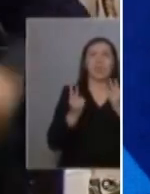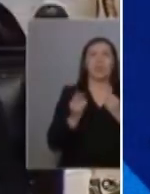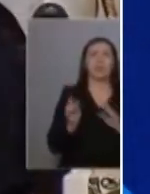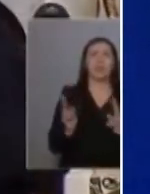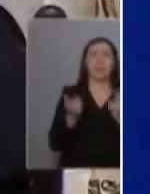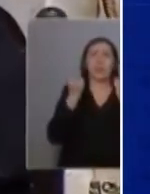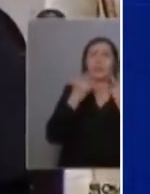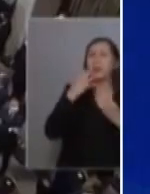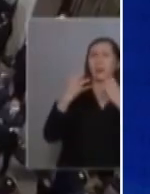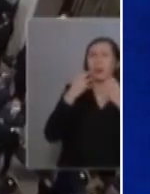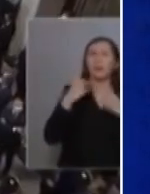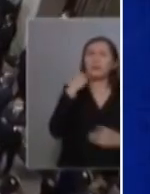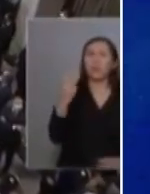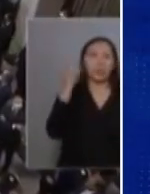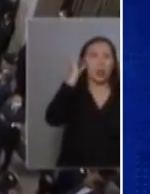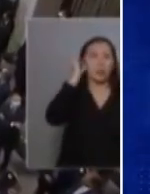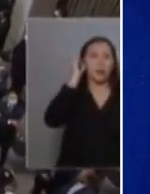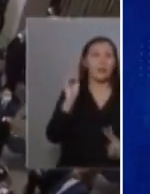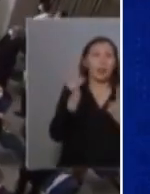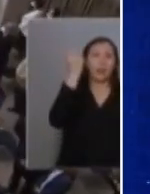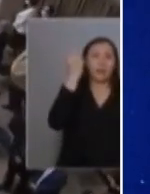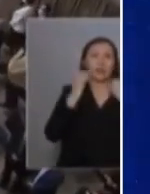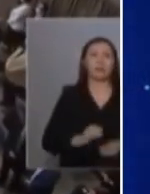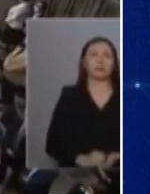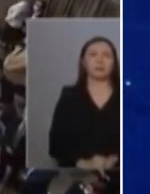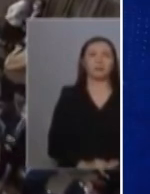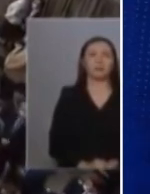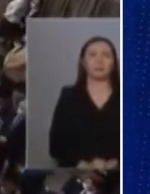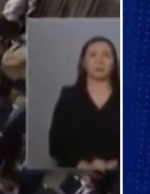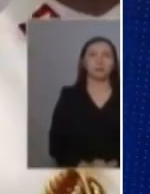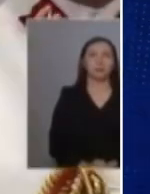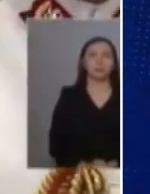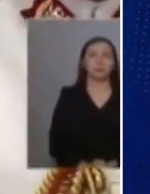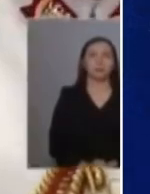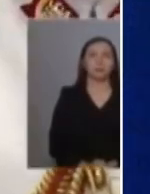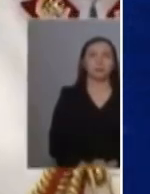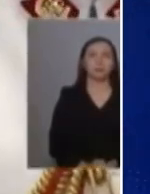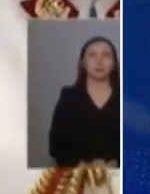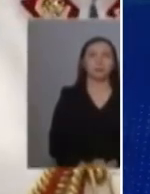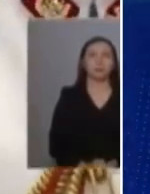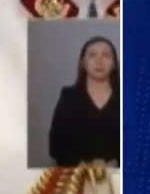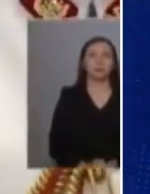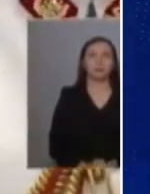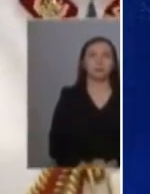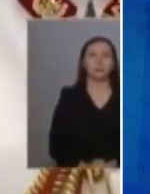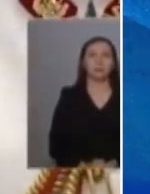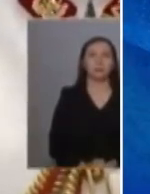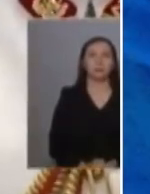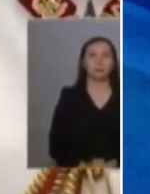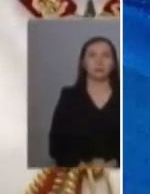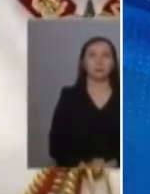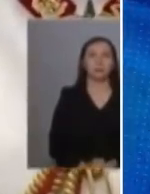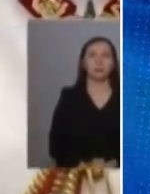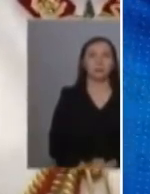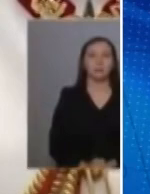pendular, se mueve de un extremo a otro, por lo tanto no hay que dar como una tendencia ya definitiva el resultado de esta